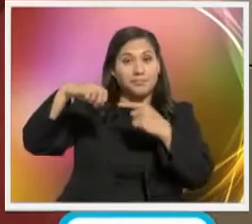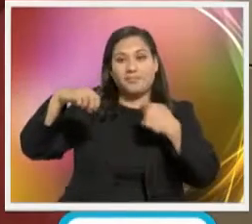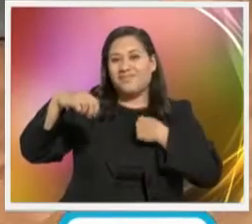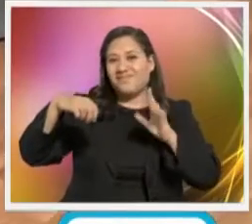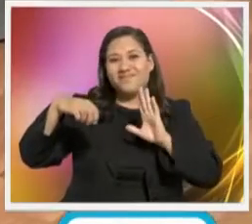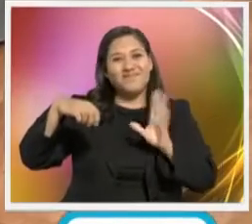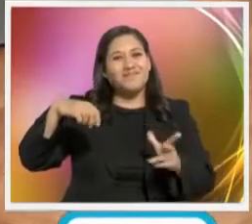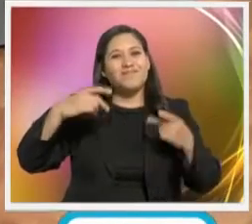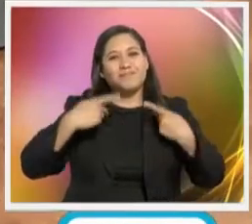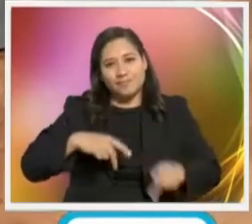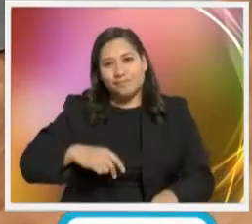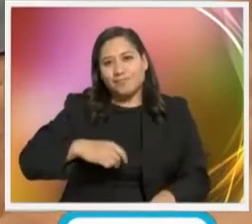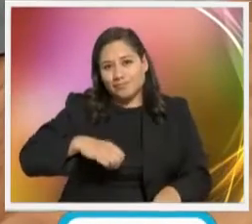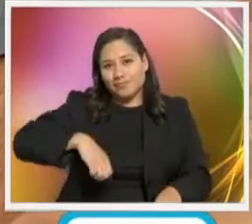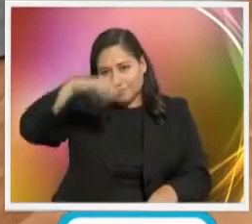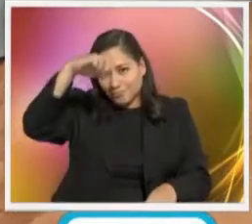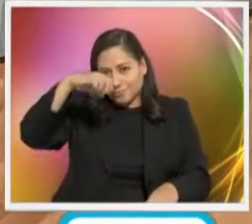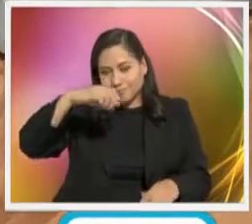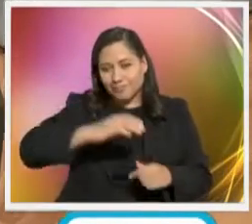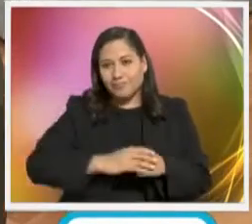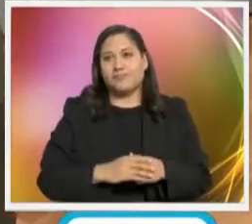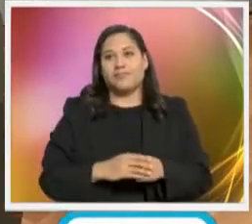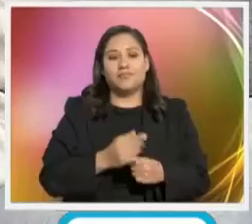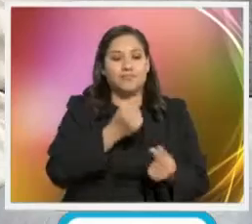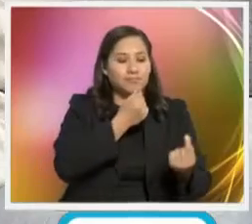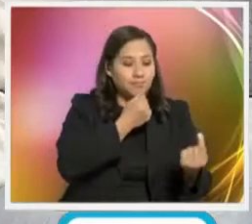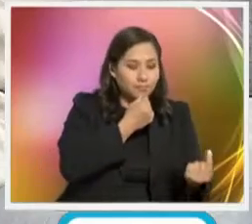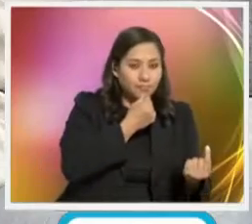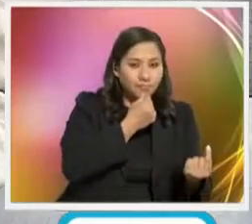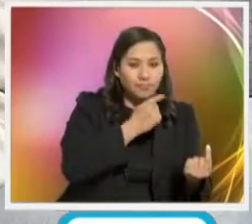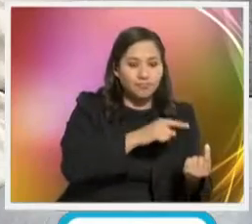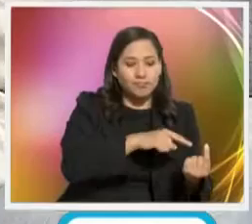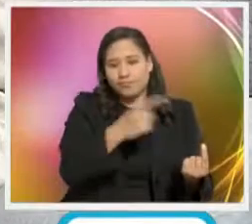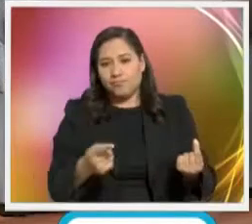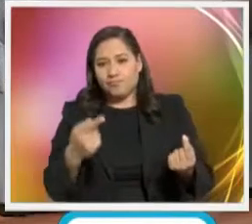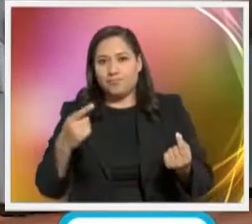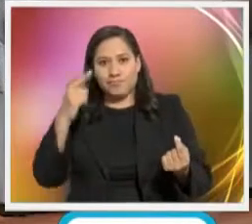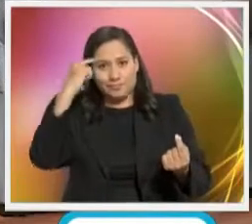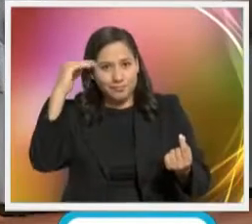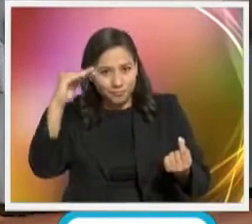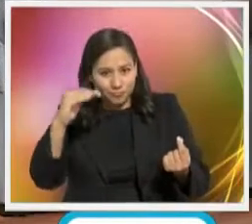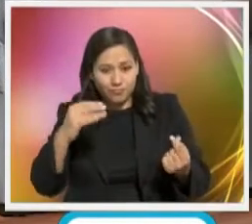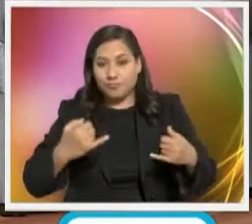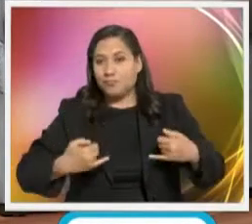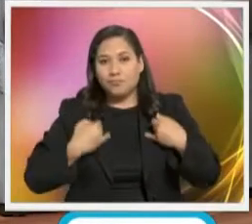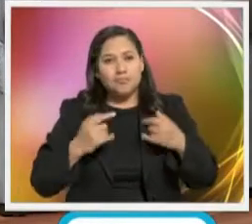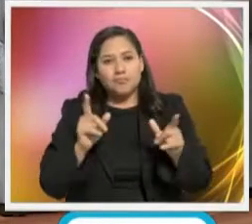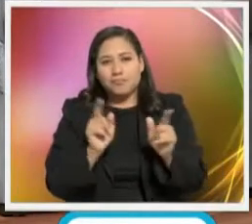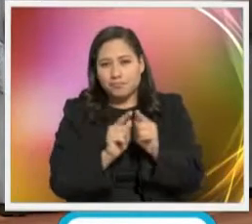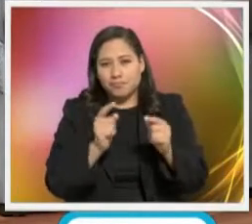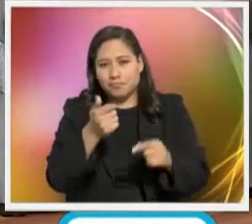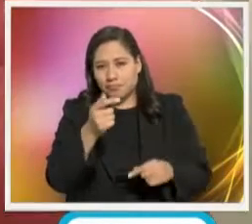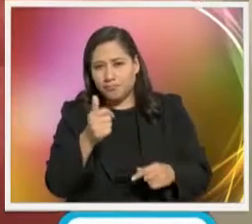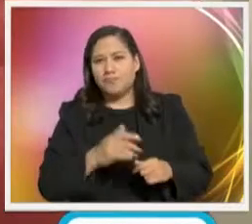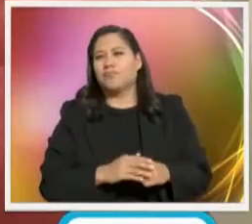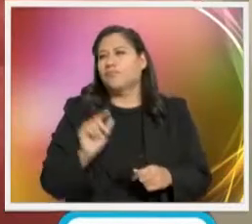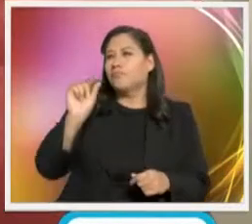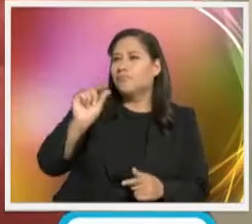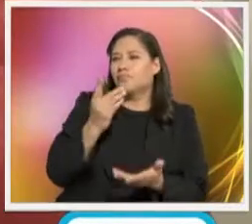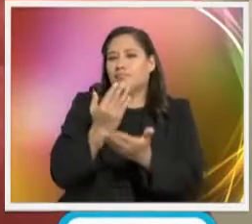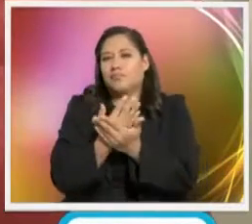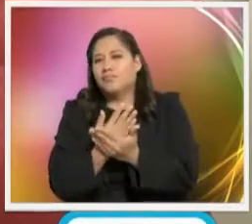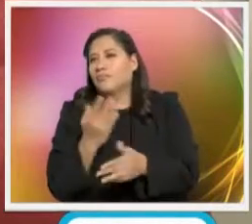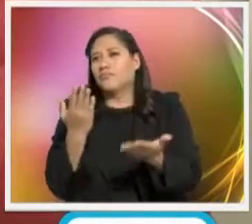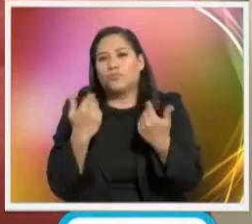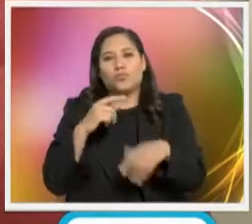persona pues mayor, ¿no? Había un brinco de la niñez a la adultez. Además, ¿no? porque ahí, de la gente. ahí no era de, ay, no, espérame, no